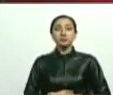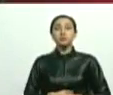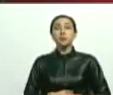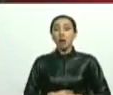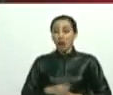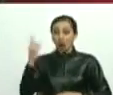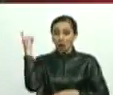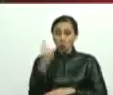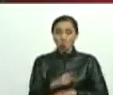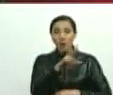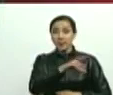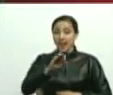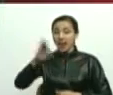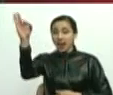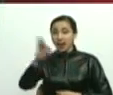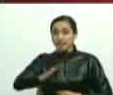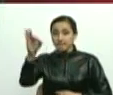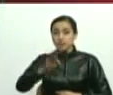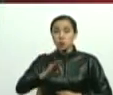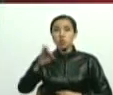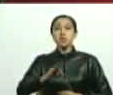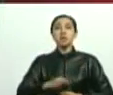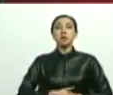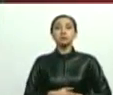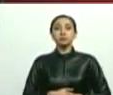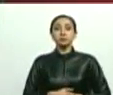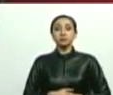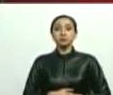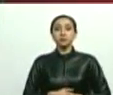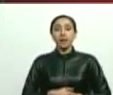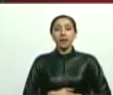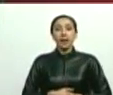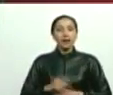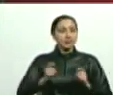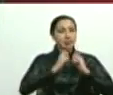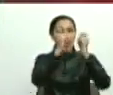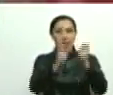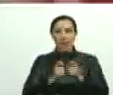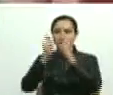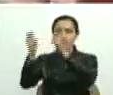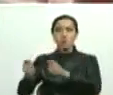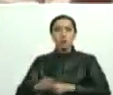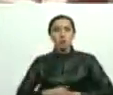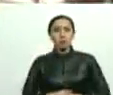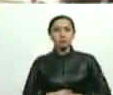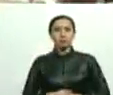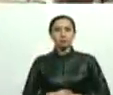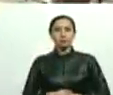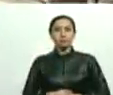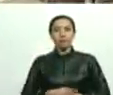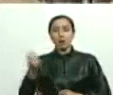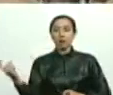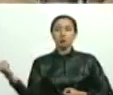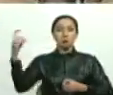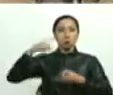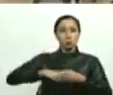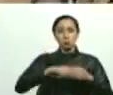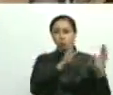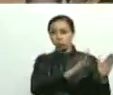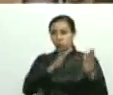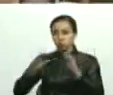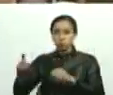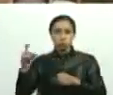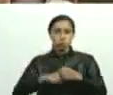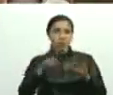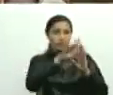el 30% de las postulaciones, no clasificas para las elecciones primarias